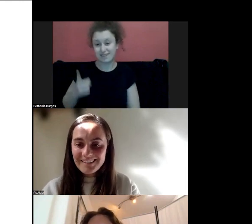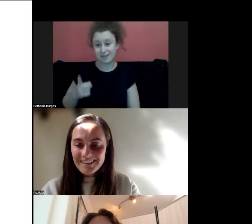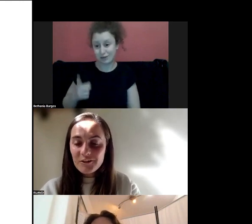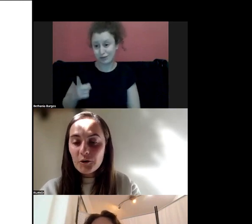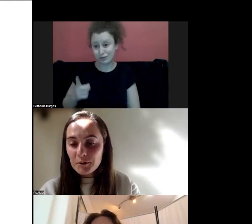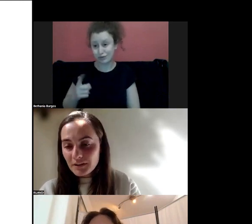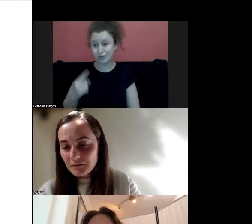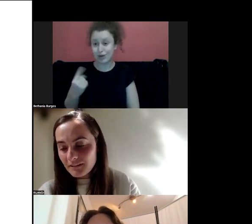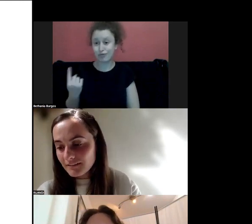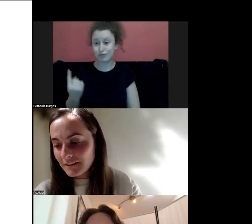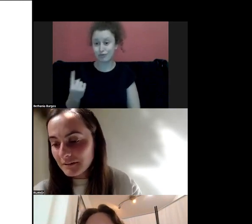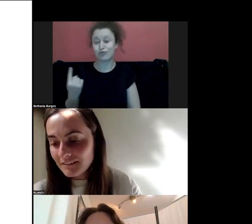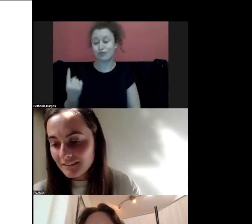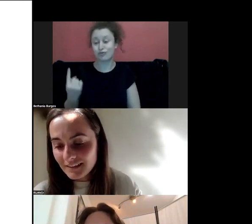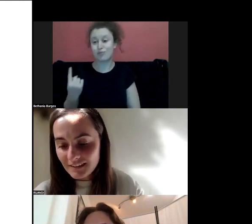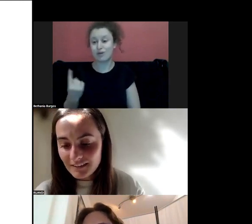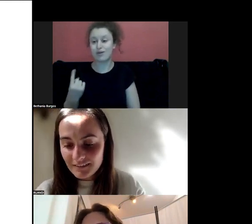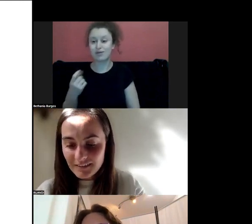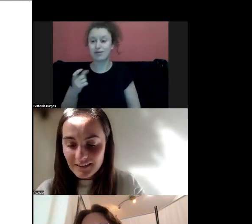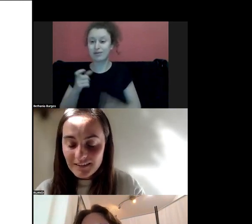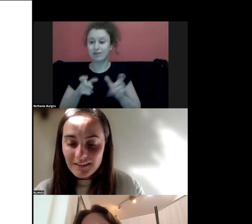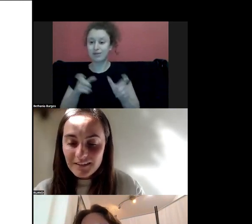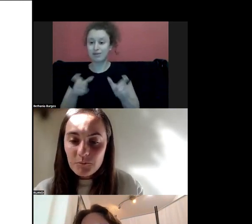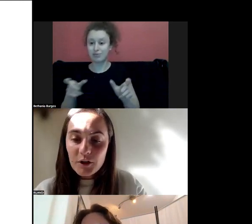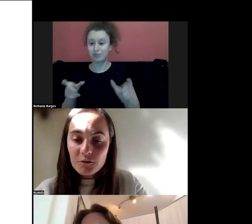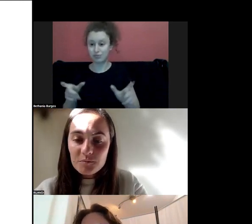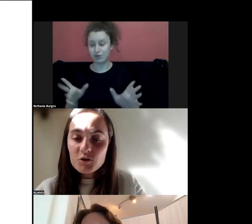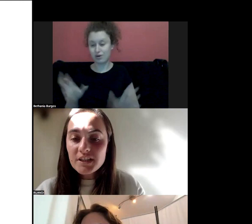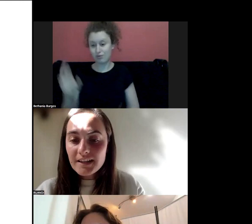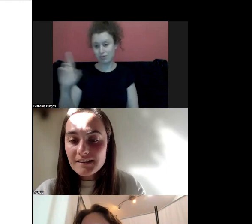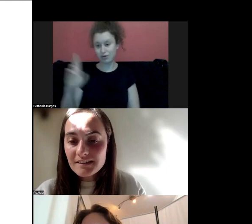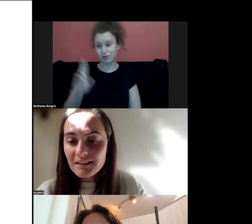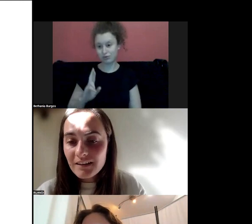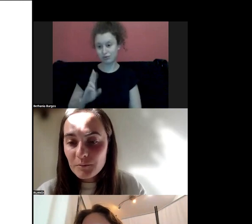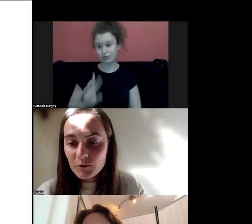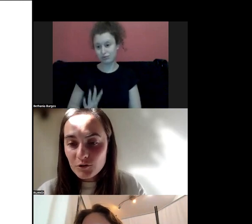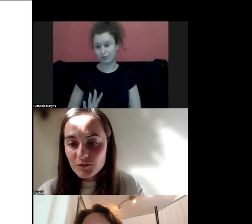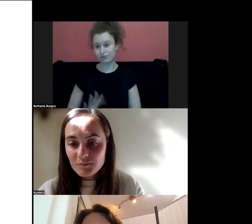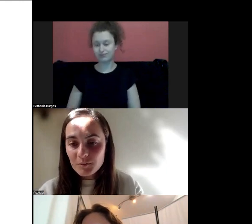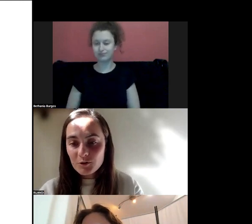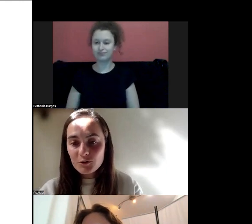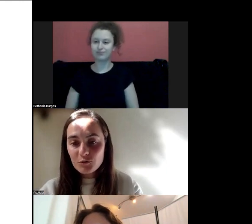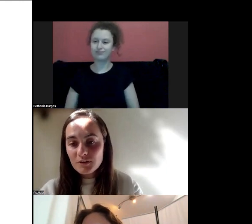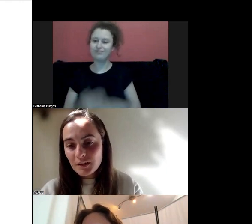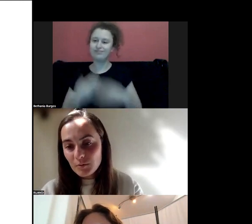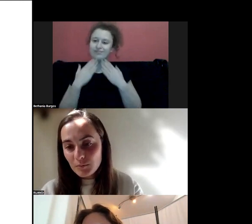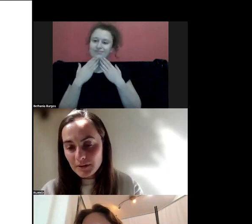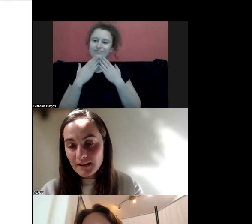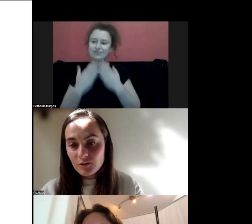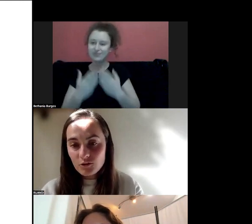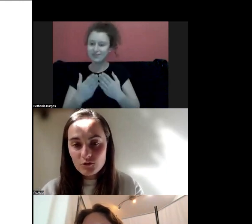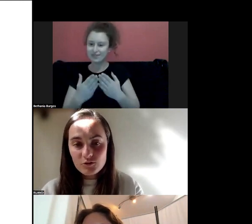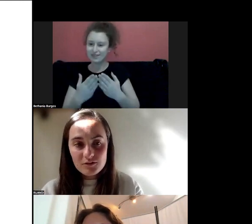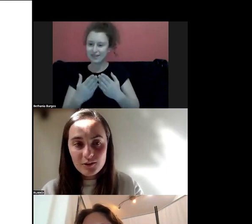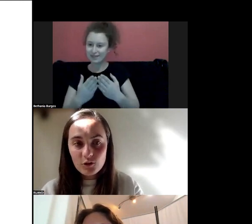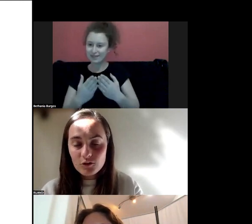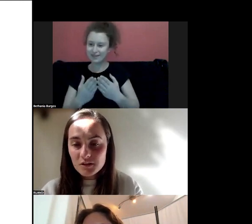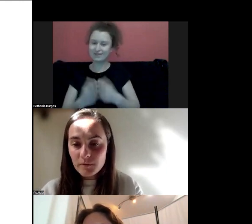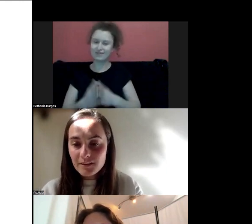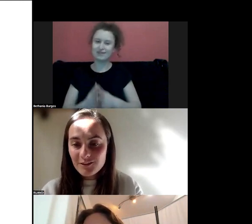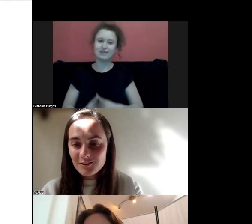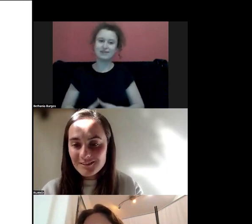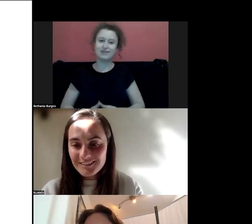pero No, pero está bien, de está pronto. bien. Bueno, muchas gracias Silvia por tu tiempo, por brindarnos todos